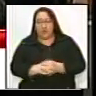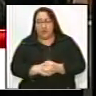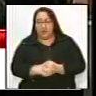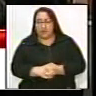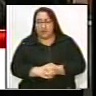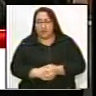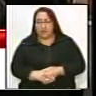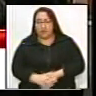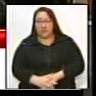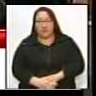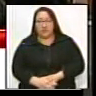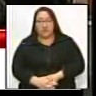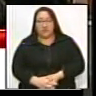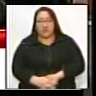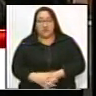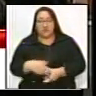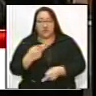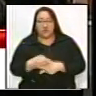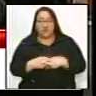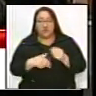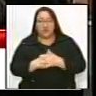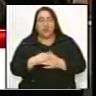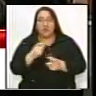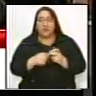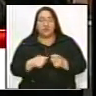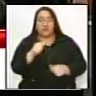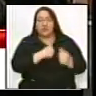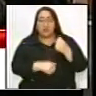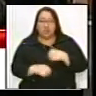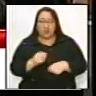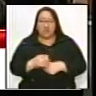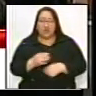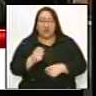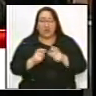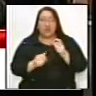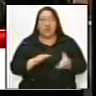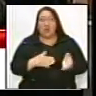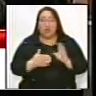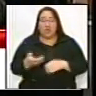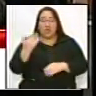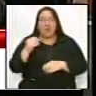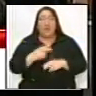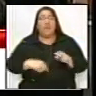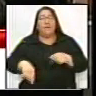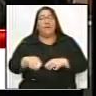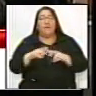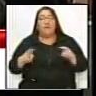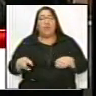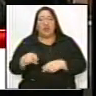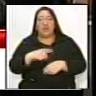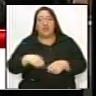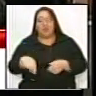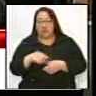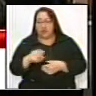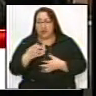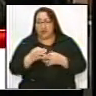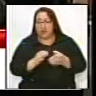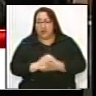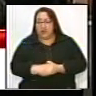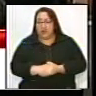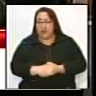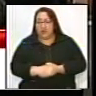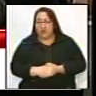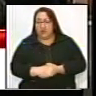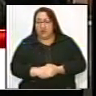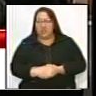ruego bastante eso. A nombre de los deudos, a nombre de las víctimas de la tragedia de Mesa Redonda. Eso es lo que quiero, doctor, por